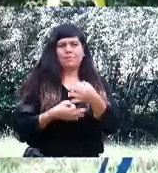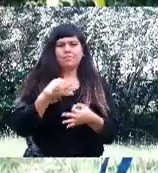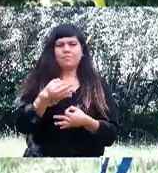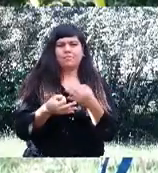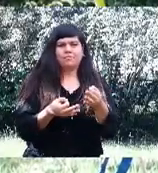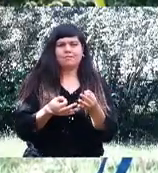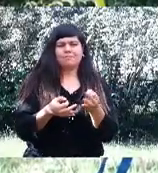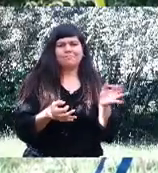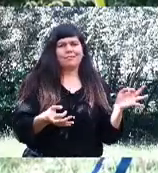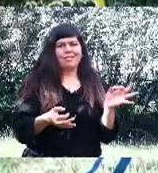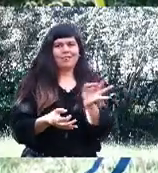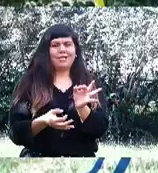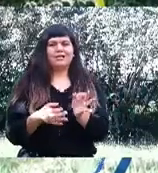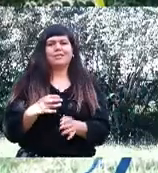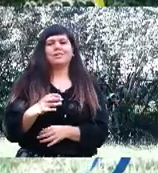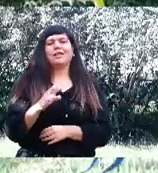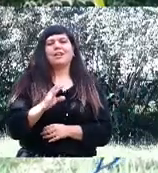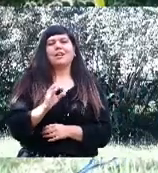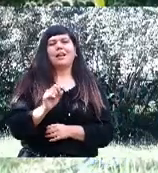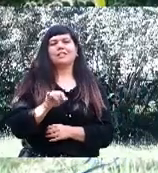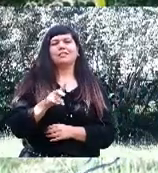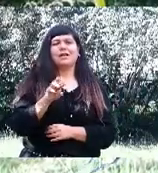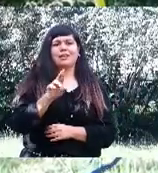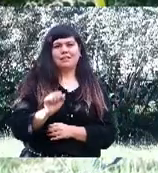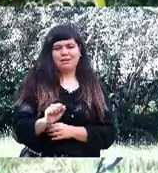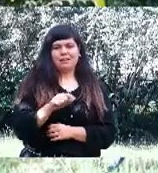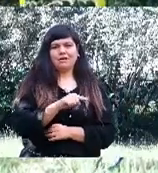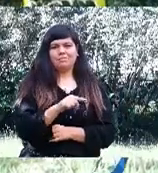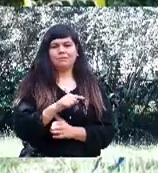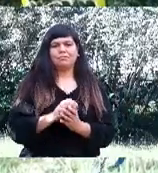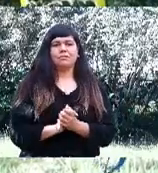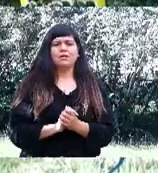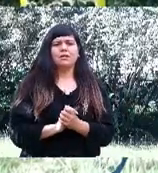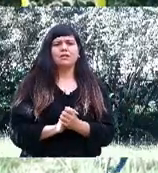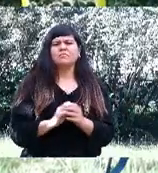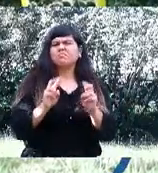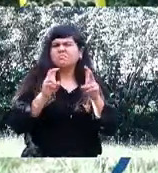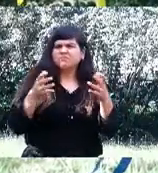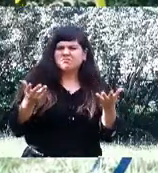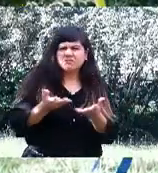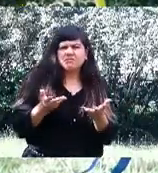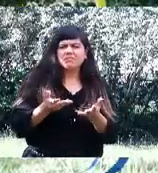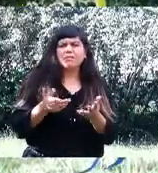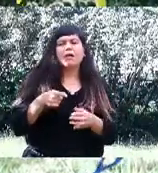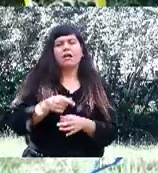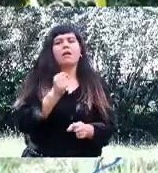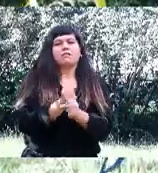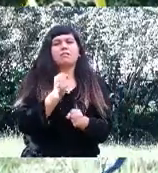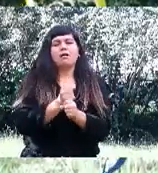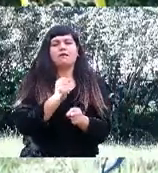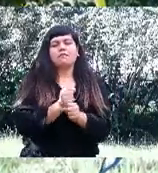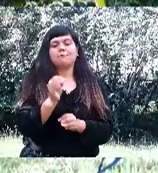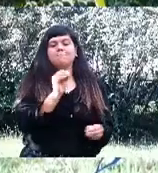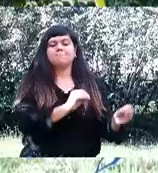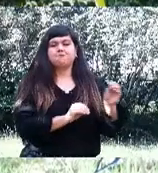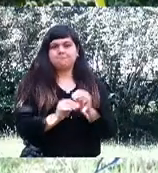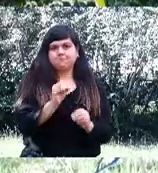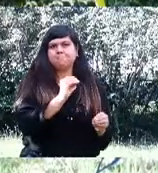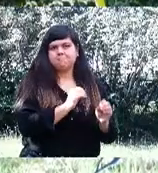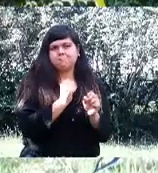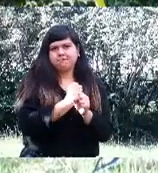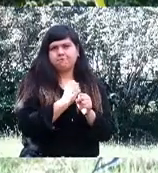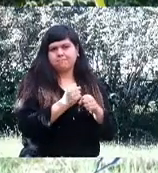hablaba eh Casandra respecto de eh de lo que tiene que ver con con con este trabajo que hemos ido realizando